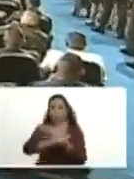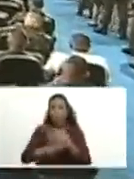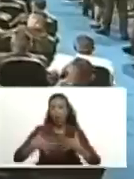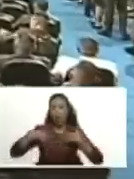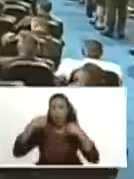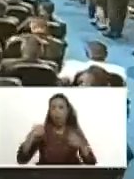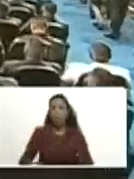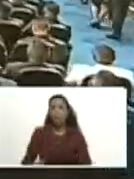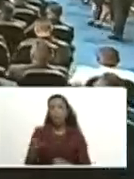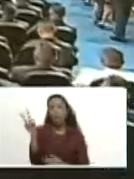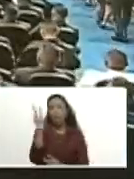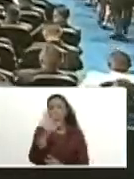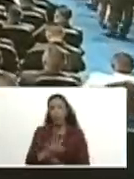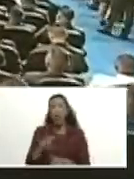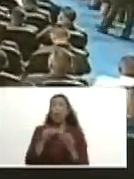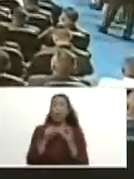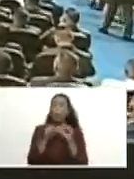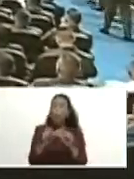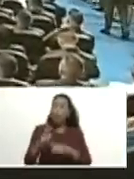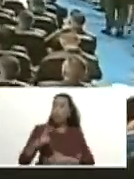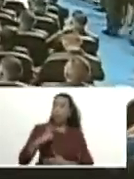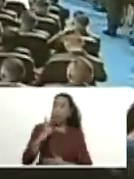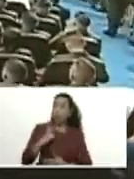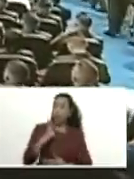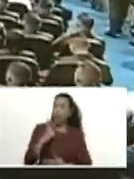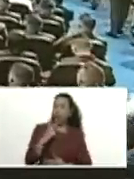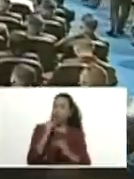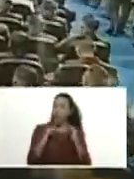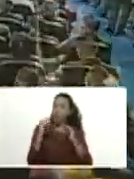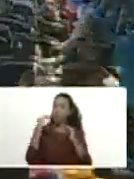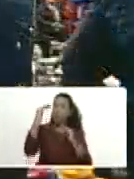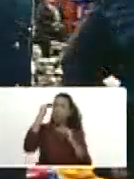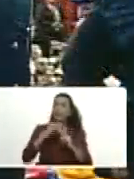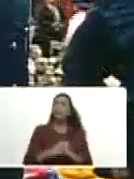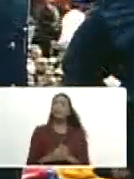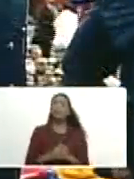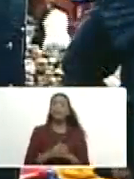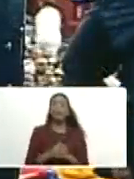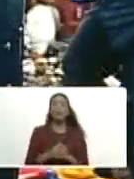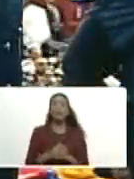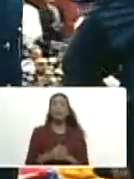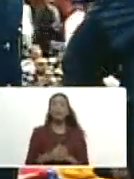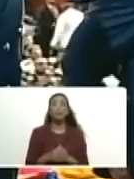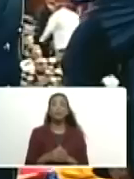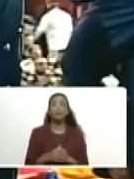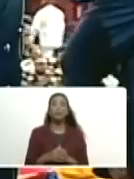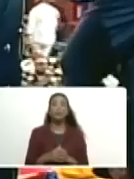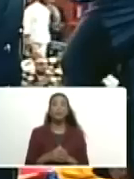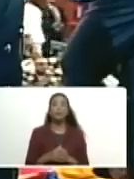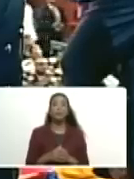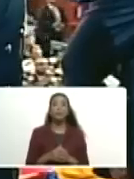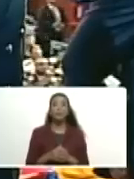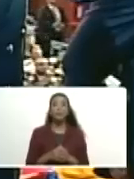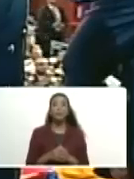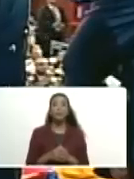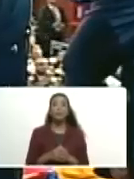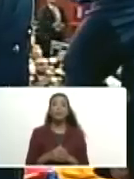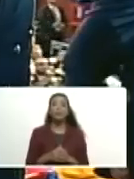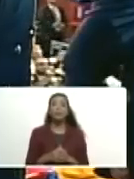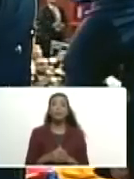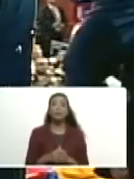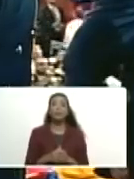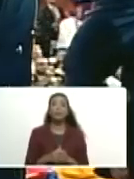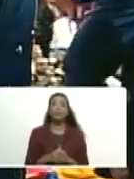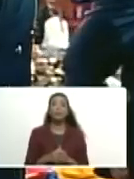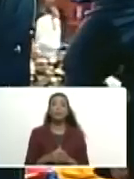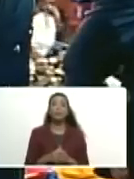garantías necesarias. Continúa el acto de ascensos militares de la Guardia de Honor. Buenas tardes, comandante en jefe. Solicito su autorización para recibir el